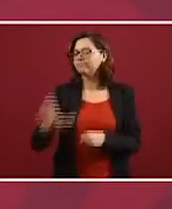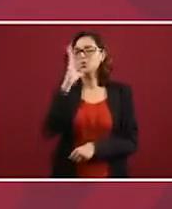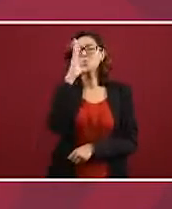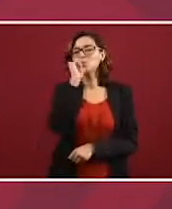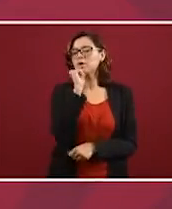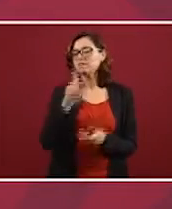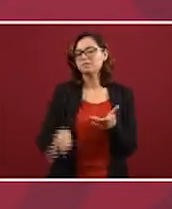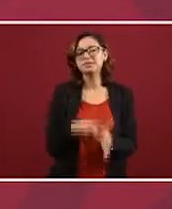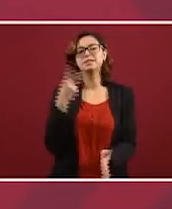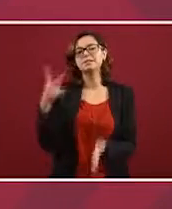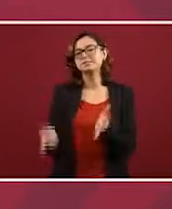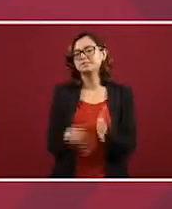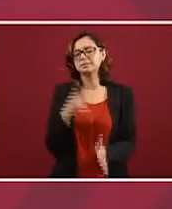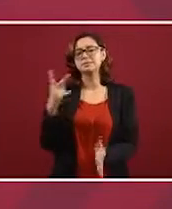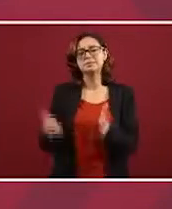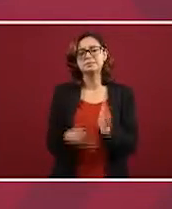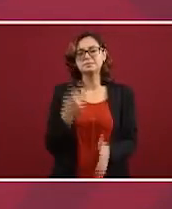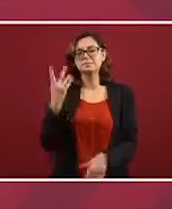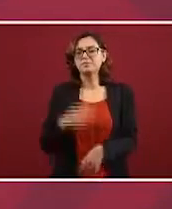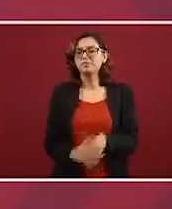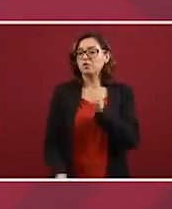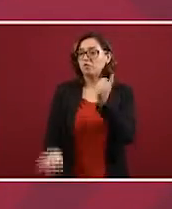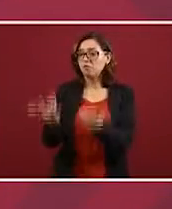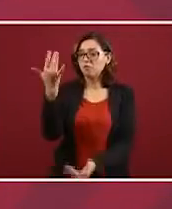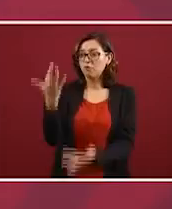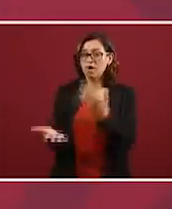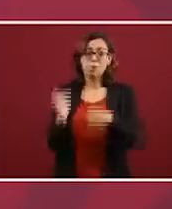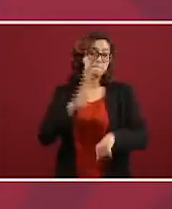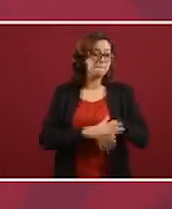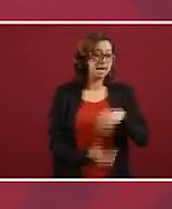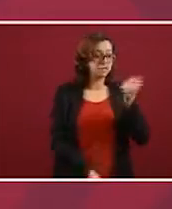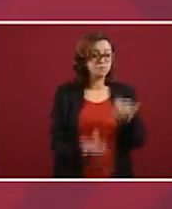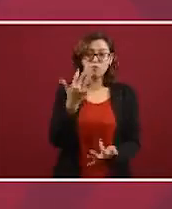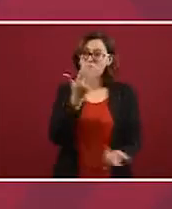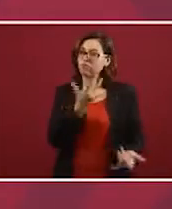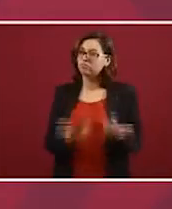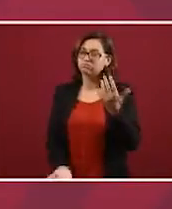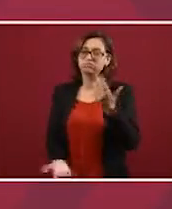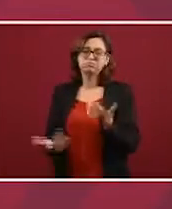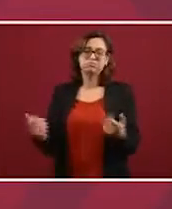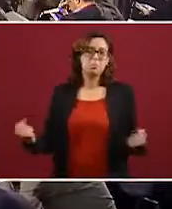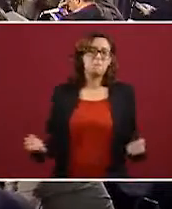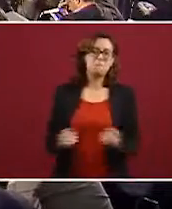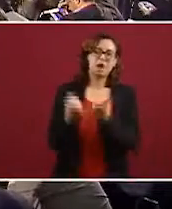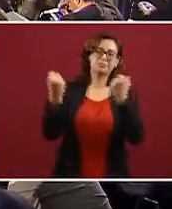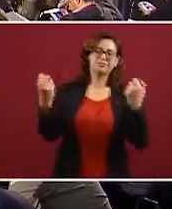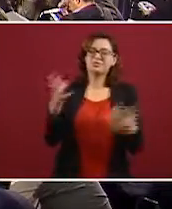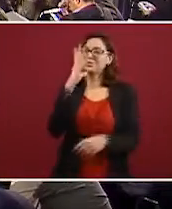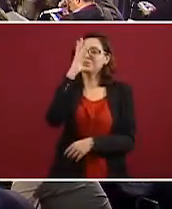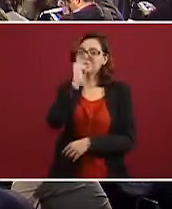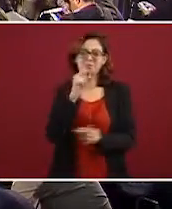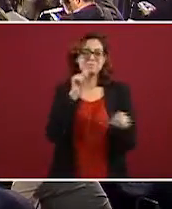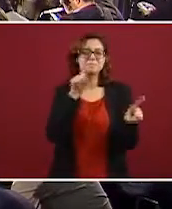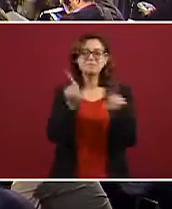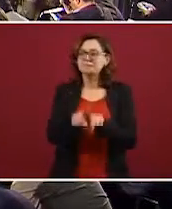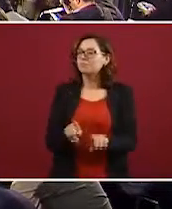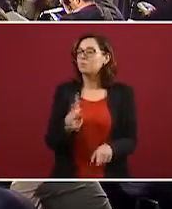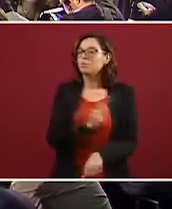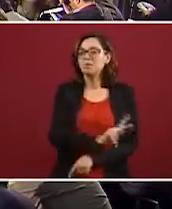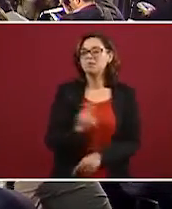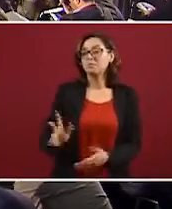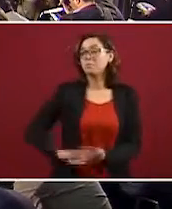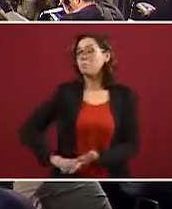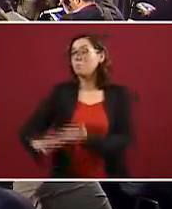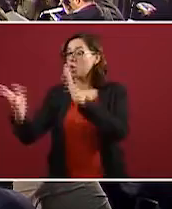repito apagar el fuego con el fuego no se puede enfrentar la violencia con la violencia